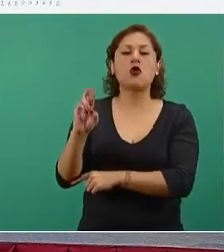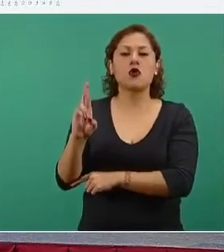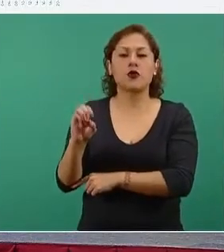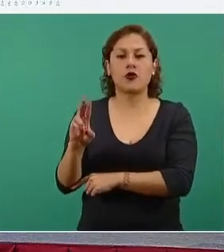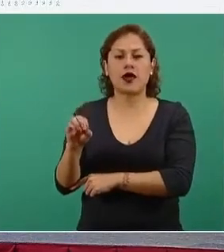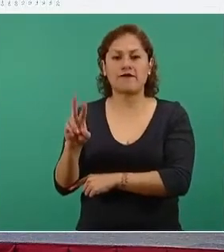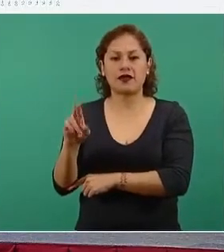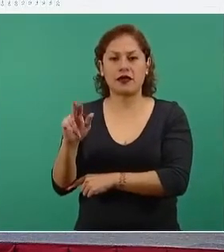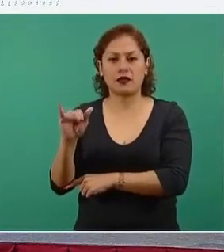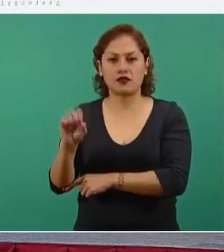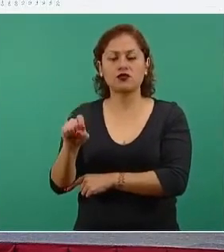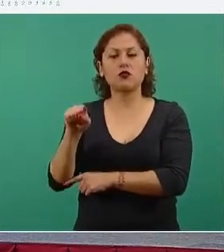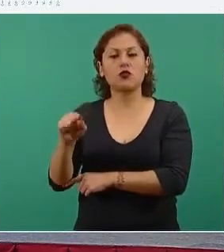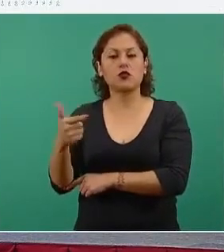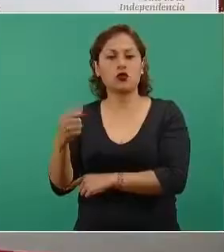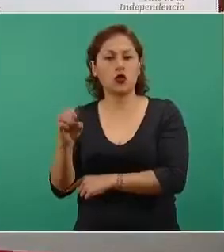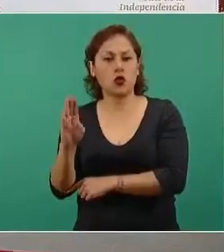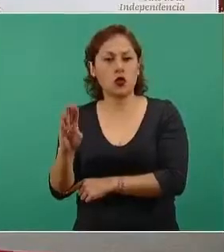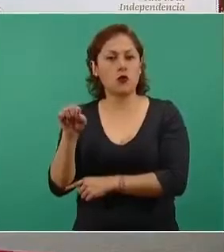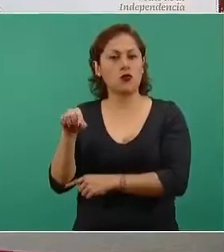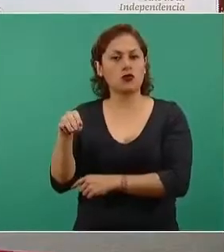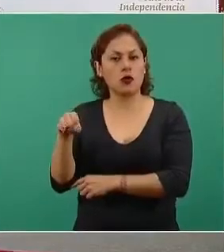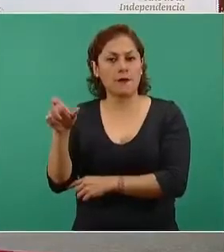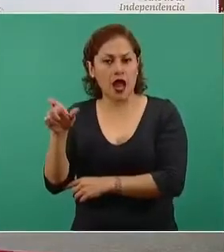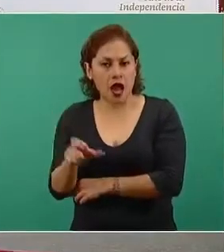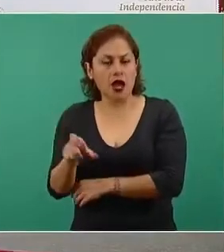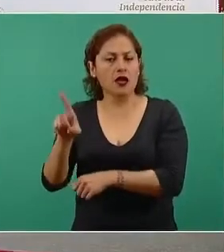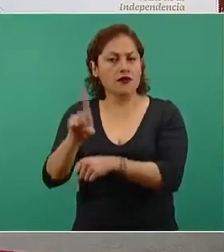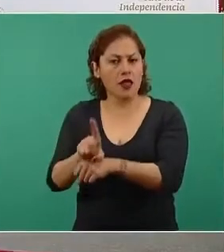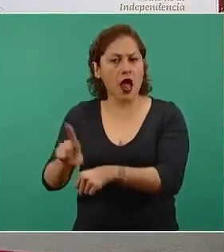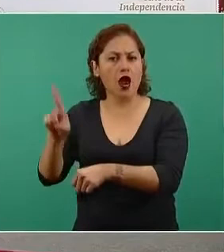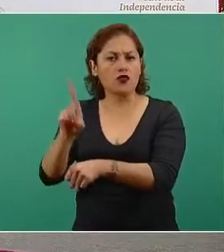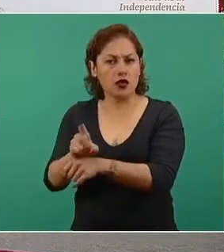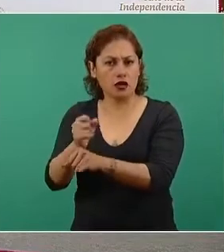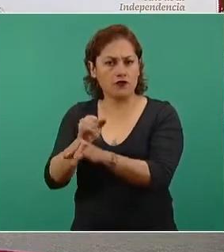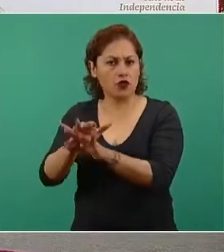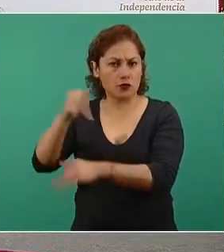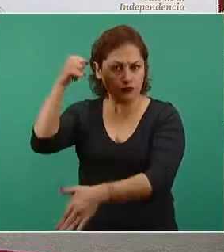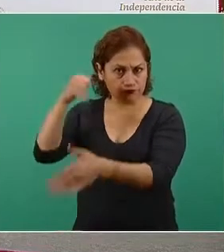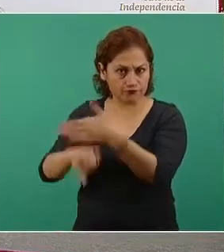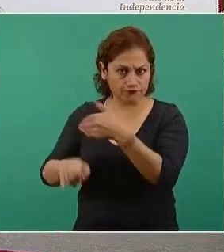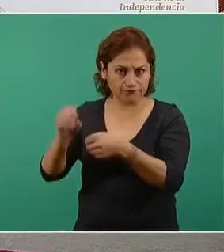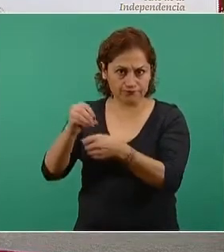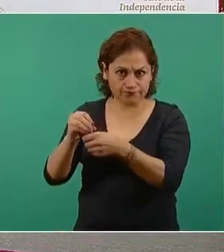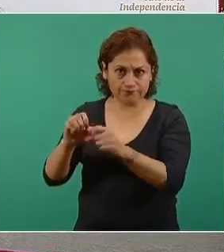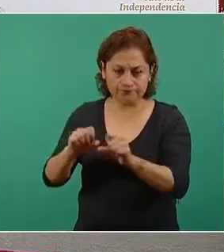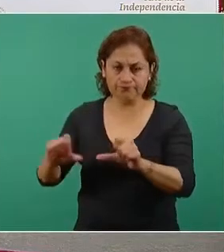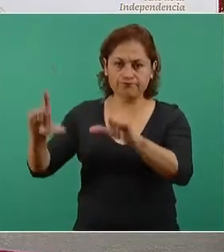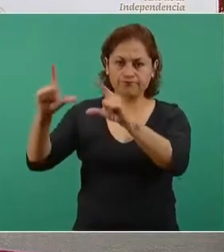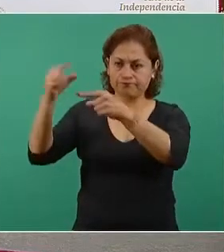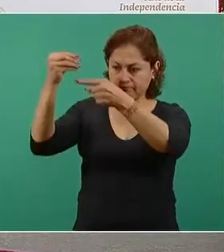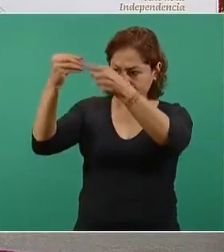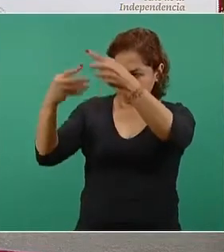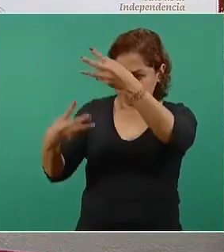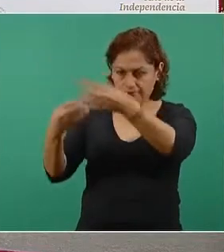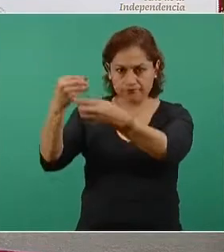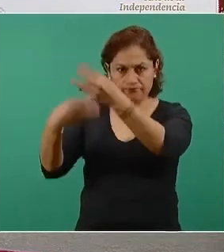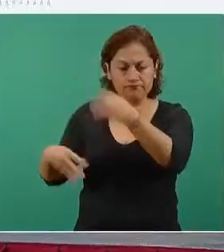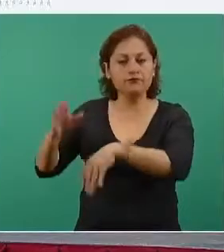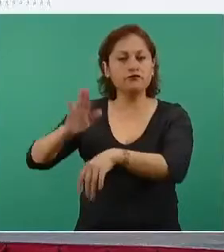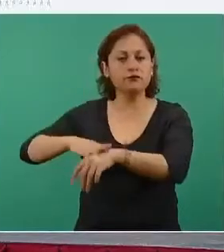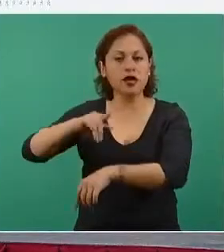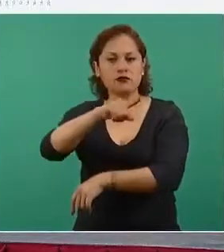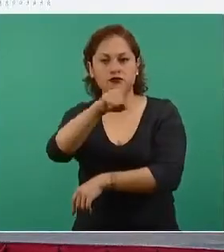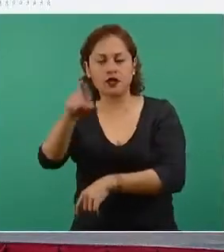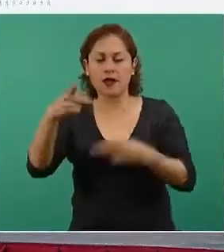www.coronavirus.gov.mx, e inclusive ahí encontrarán el reporte técnico diario, donde ustedes pueden identificar la población mexicana, trabajadores